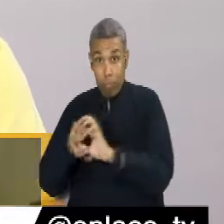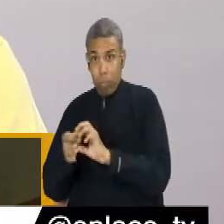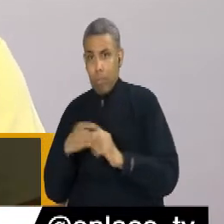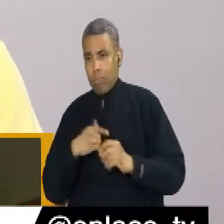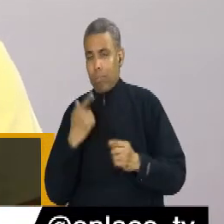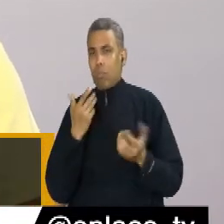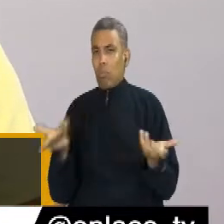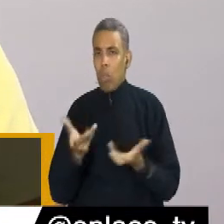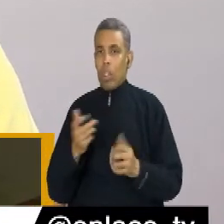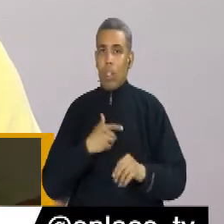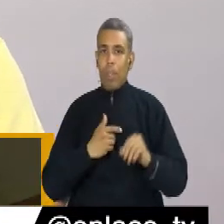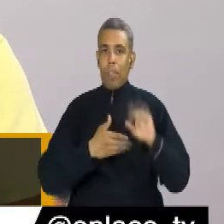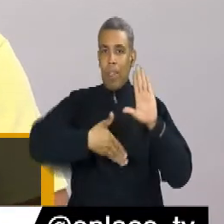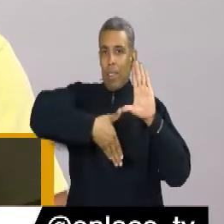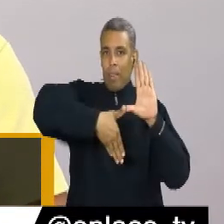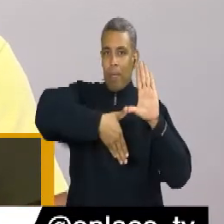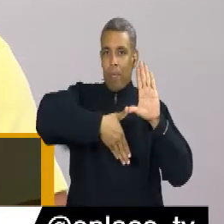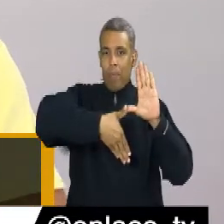Chile.